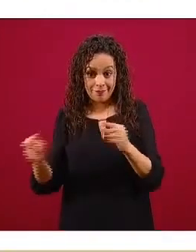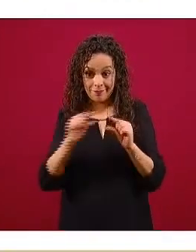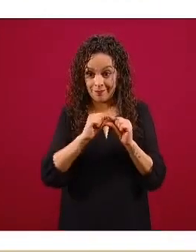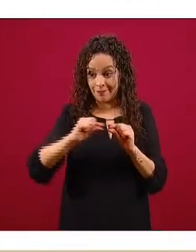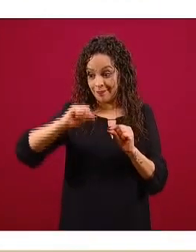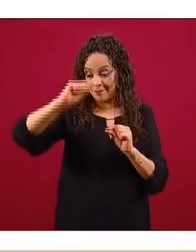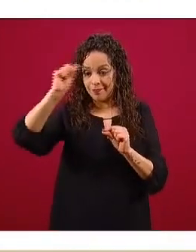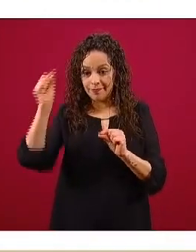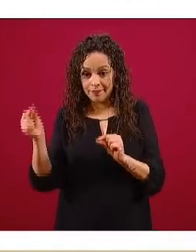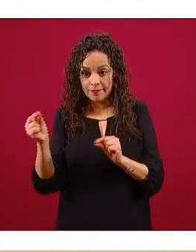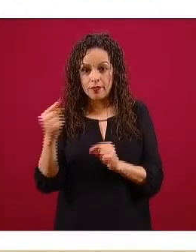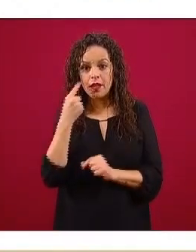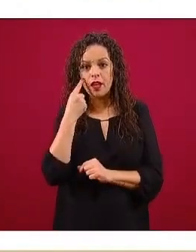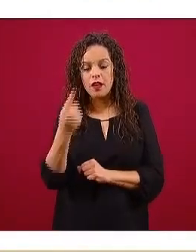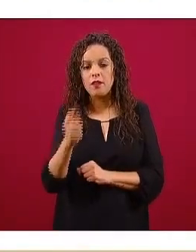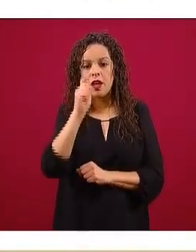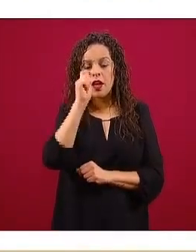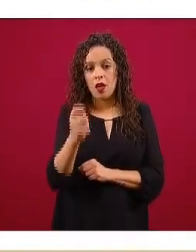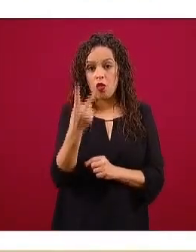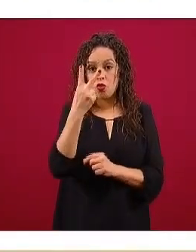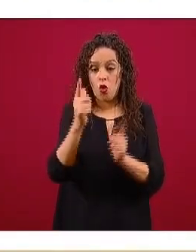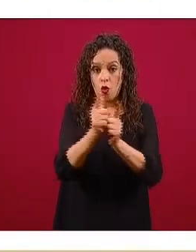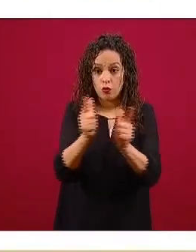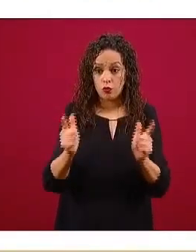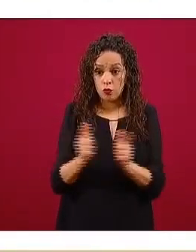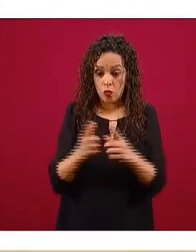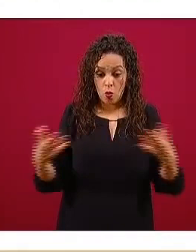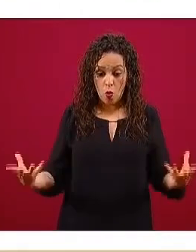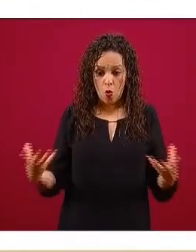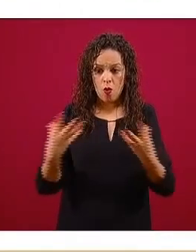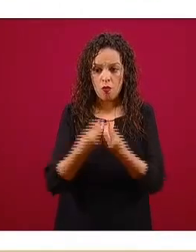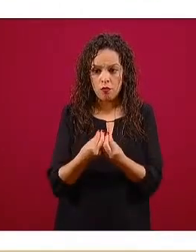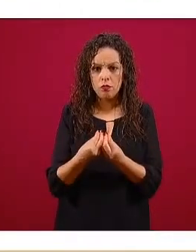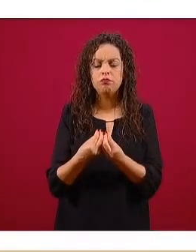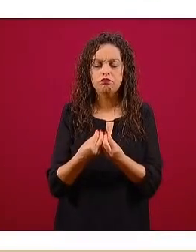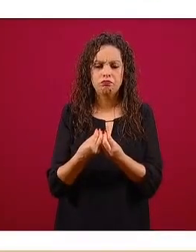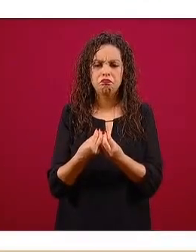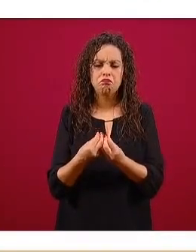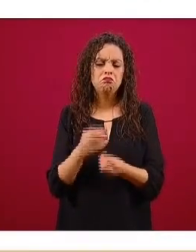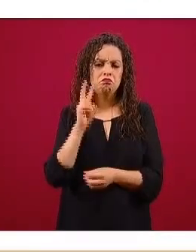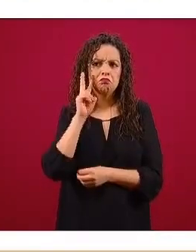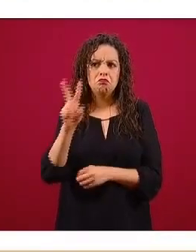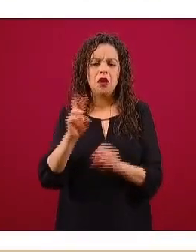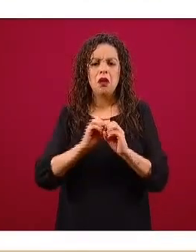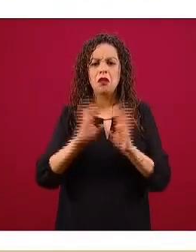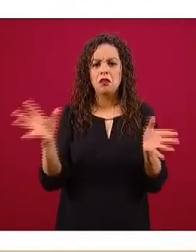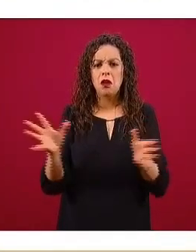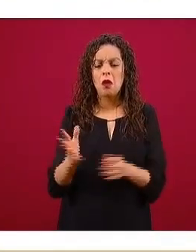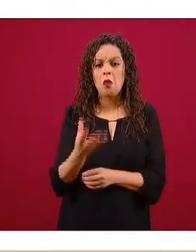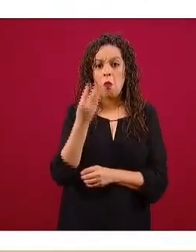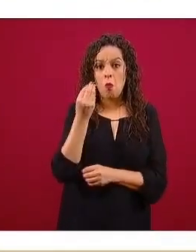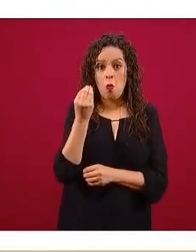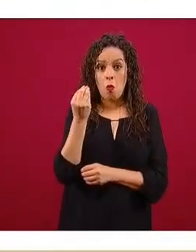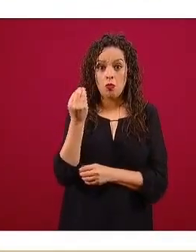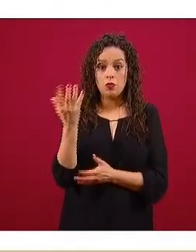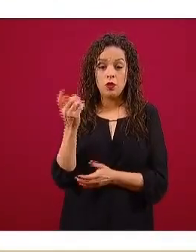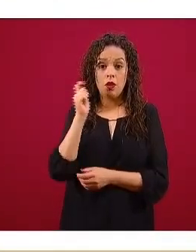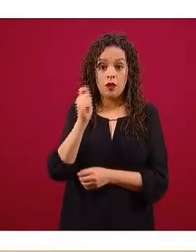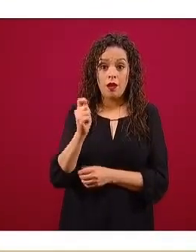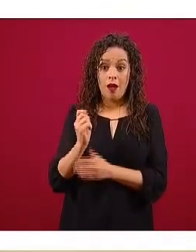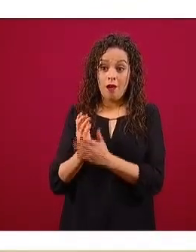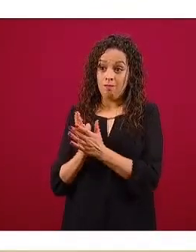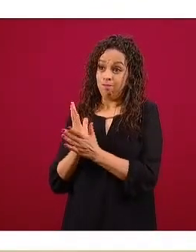sumamos ambos grupos, realmente no es una pendiente que tenga una ascendencia abrupta, es decir,